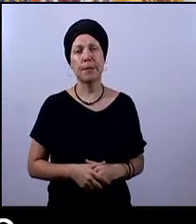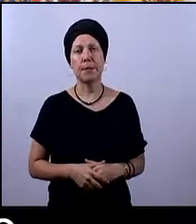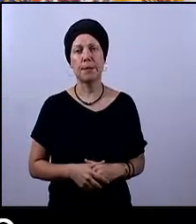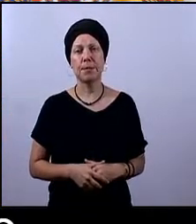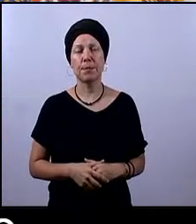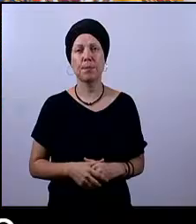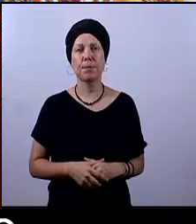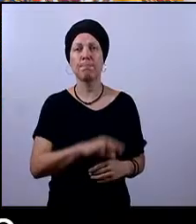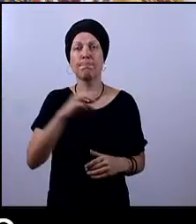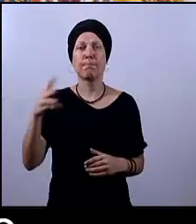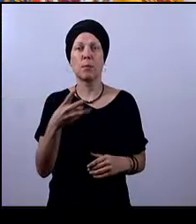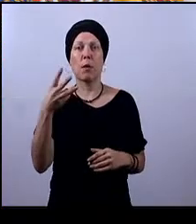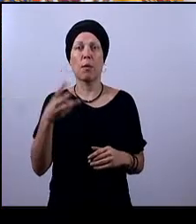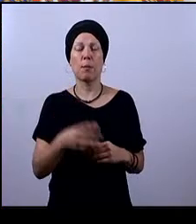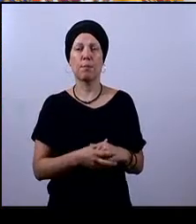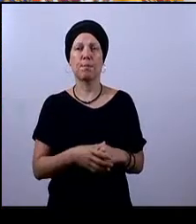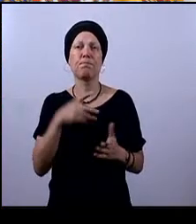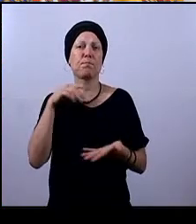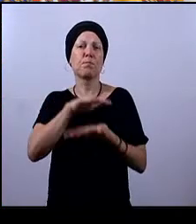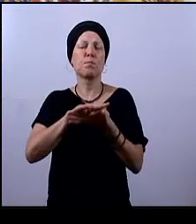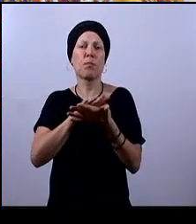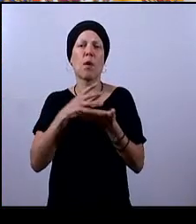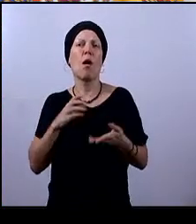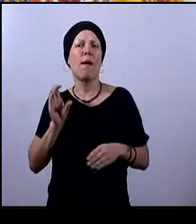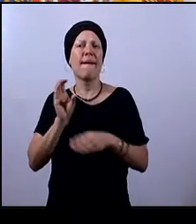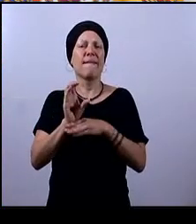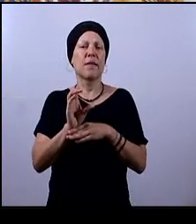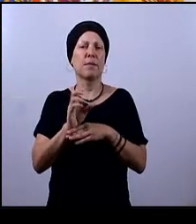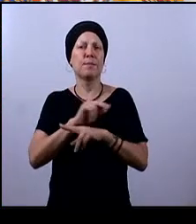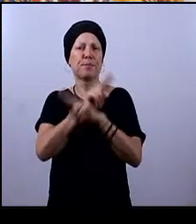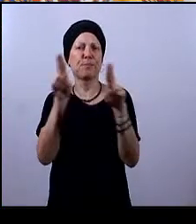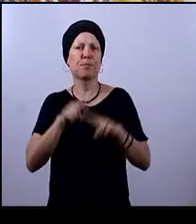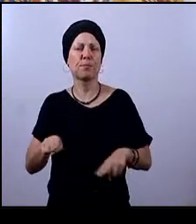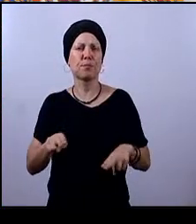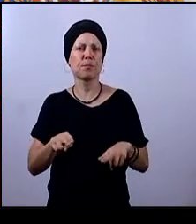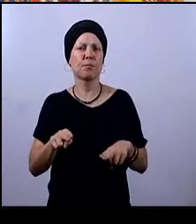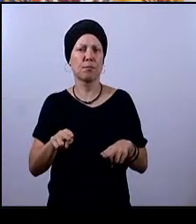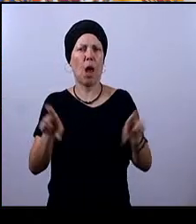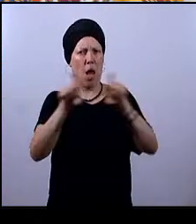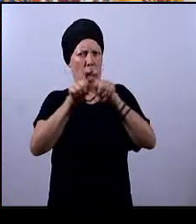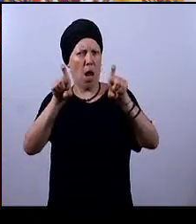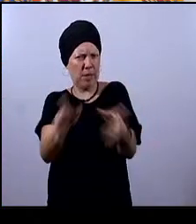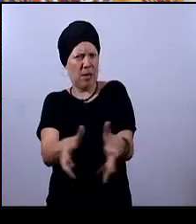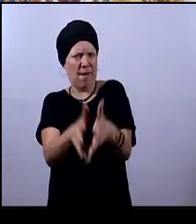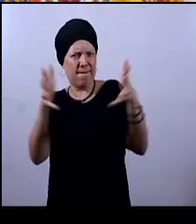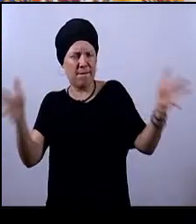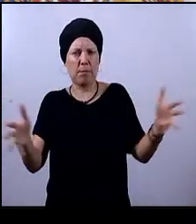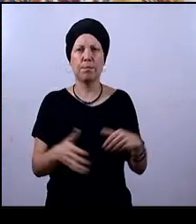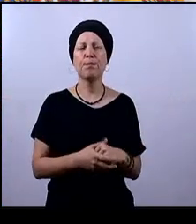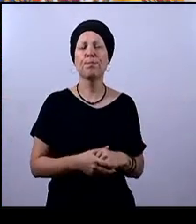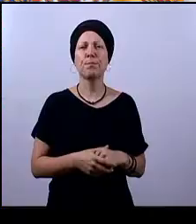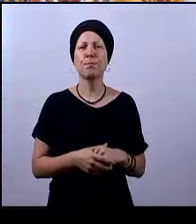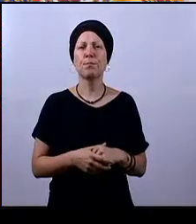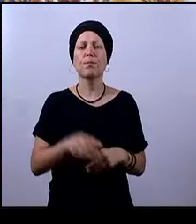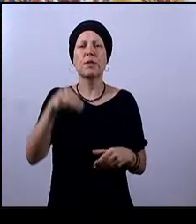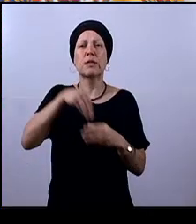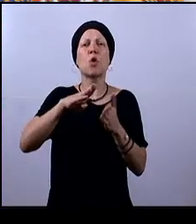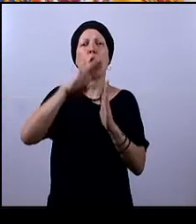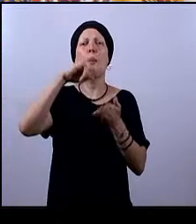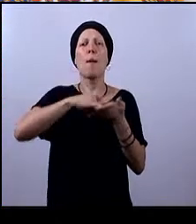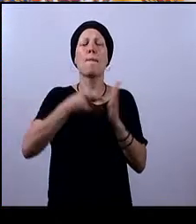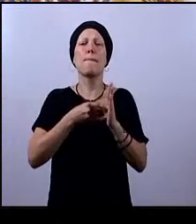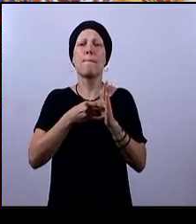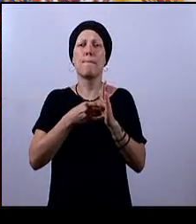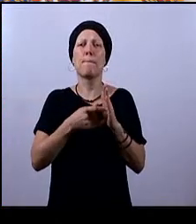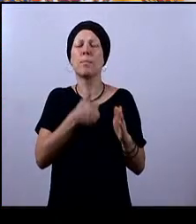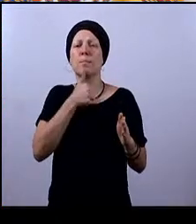En tercer lugar, les voy a hablar de las ayudas a la internacionalización de grandes empresas que se enmarcan en el plan de contingencia